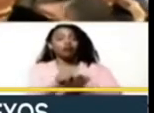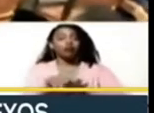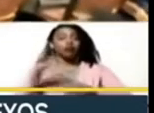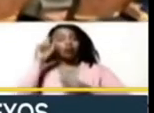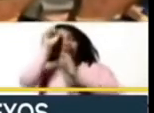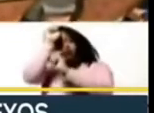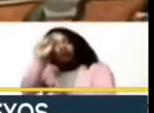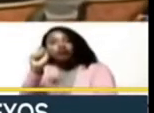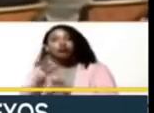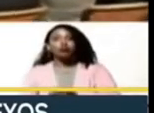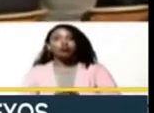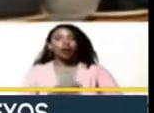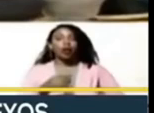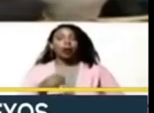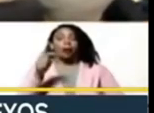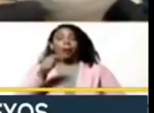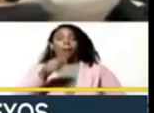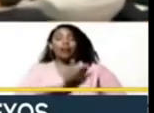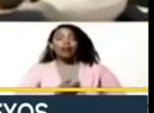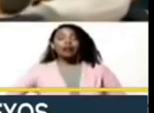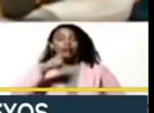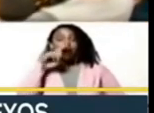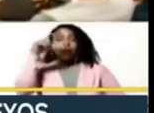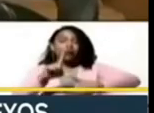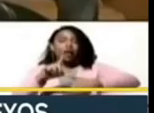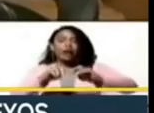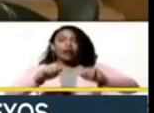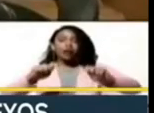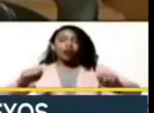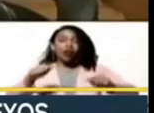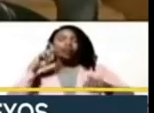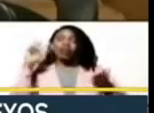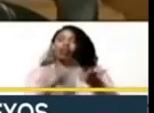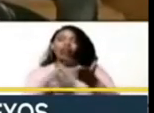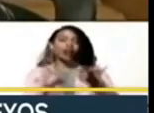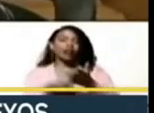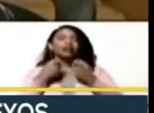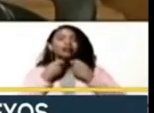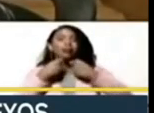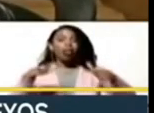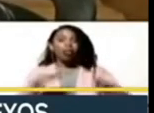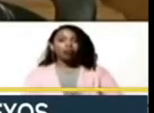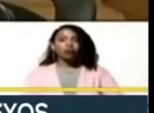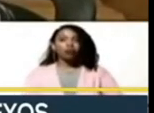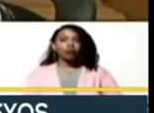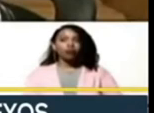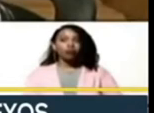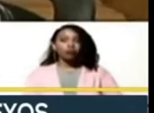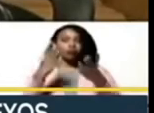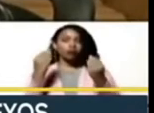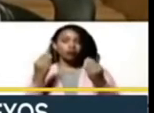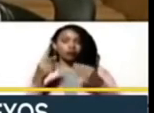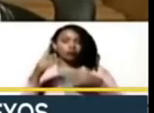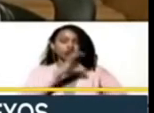el Cambio Climático, que se realiza cada año y esta vez corresponde en Egipto. Y se trata de la defensa de la Amazonía, es decir, del